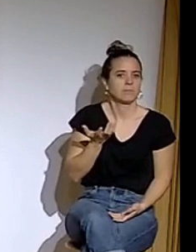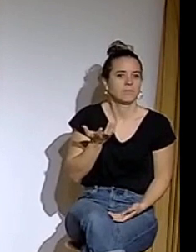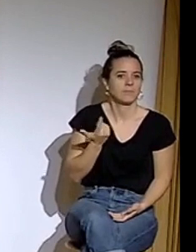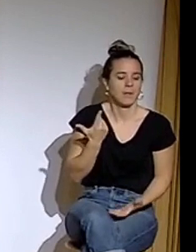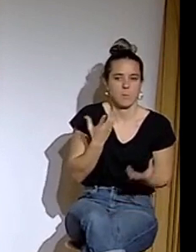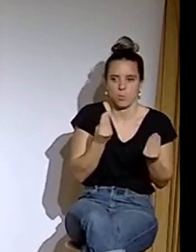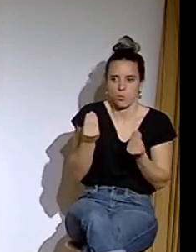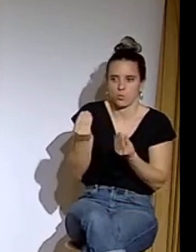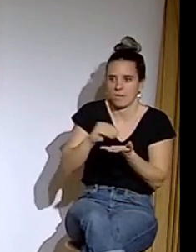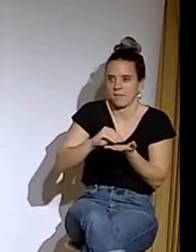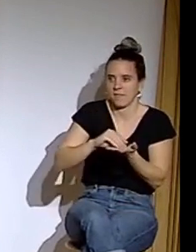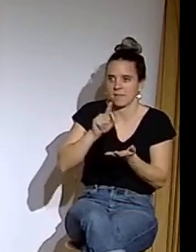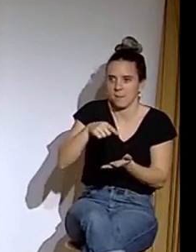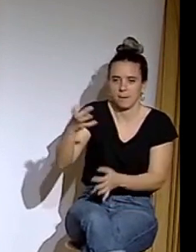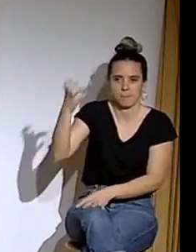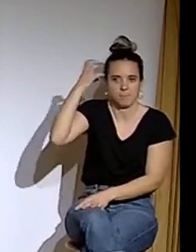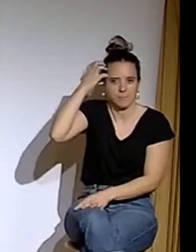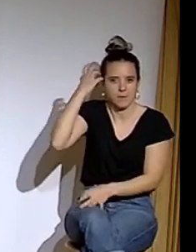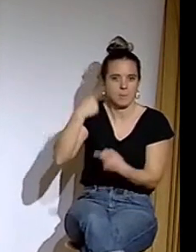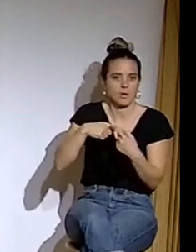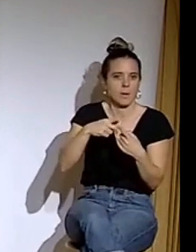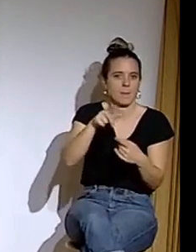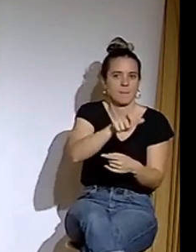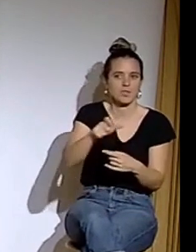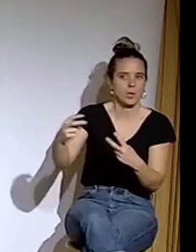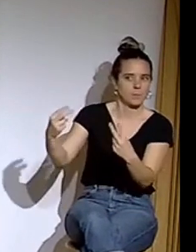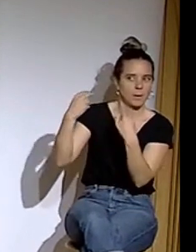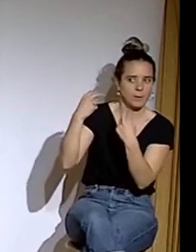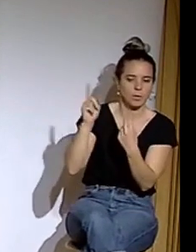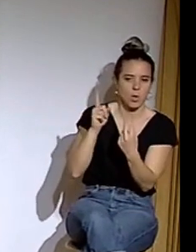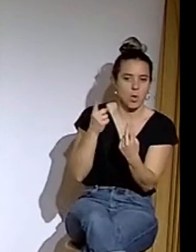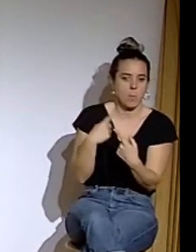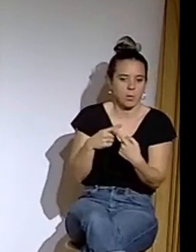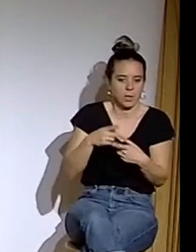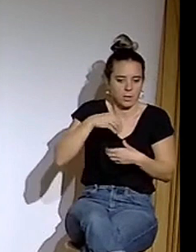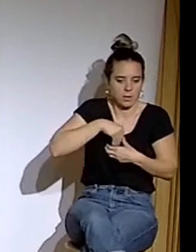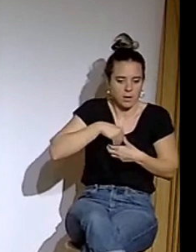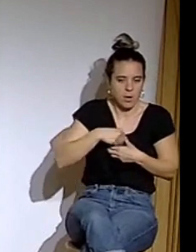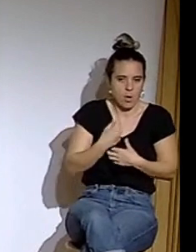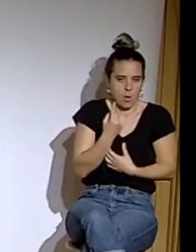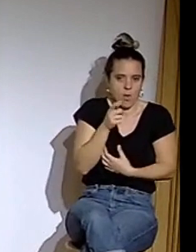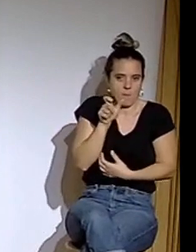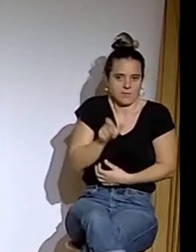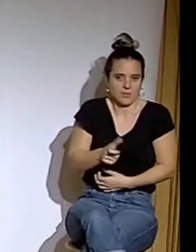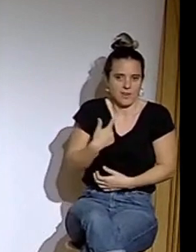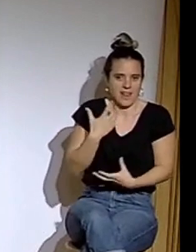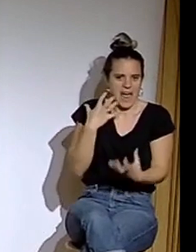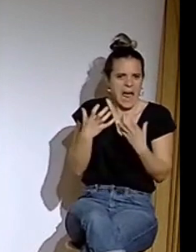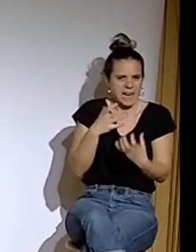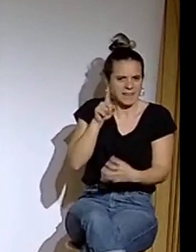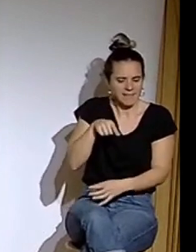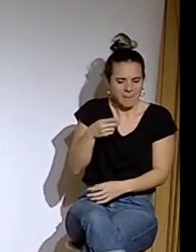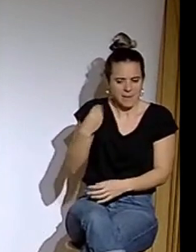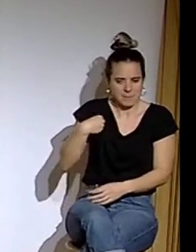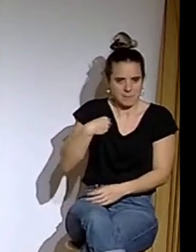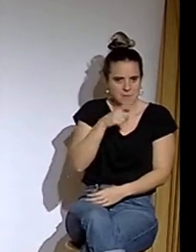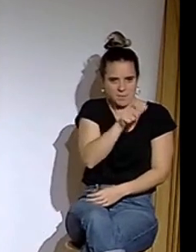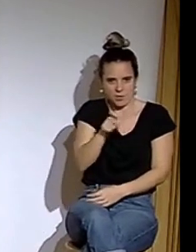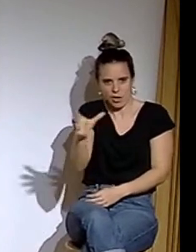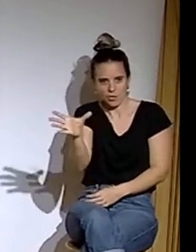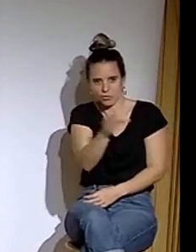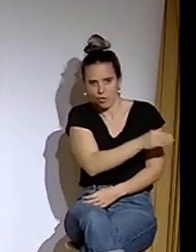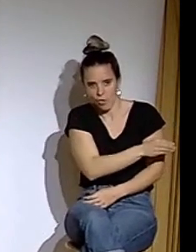gente me vaya a ver sino porque forma parte de una y llega al final nosotras mismas somos arte no todas las personas que estamos aquí